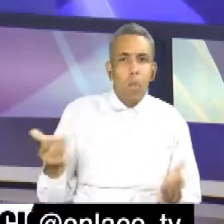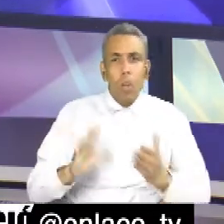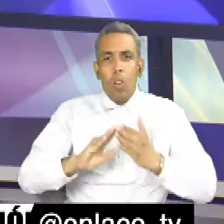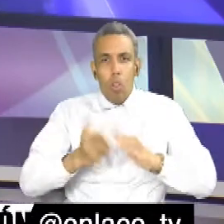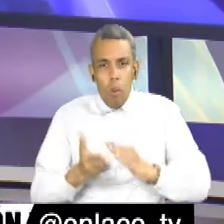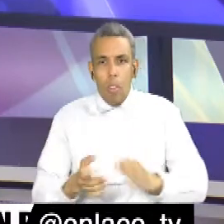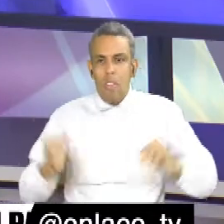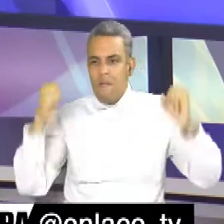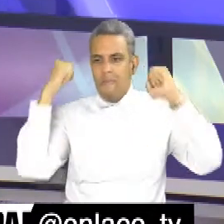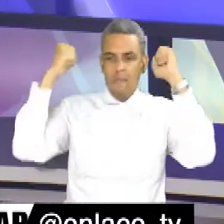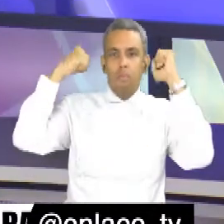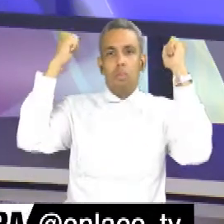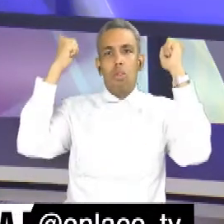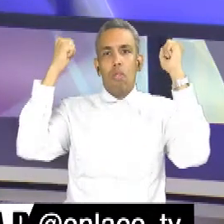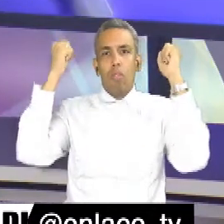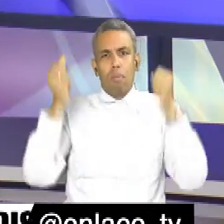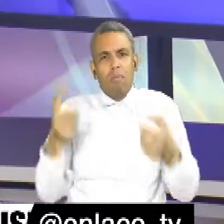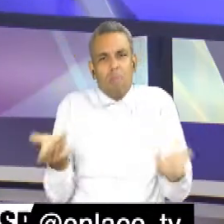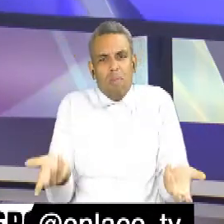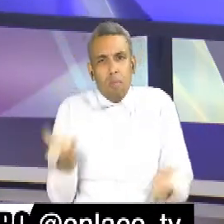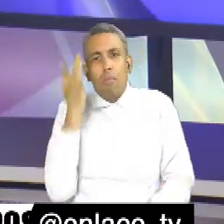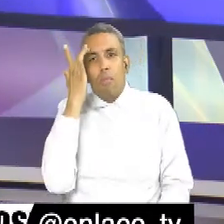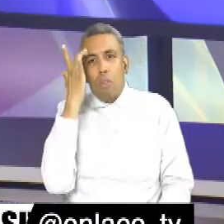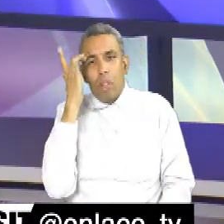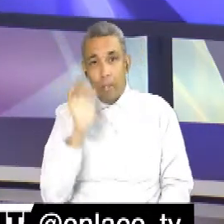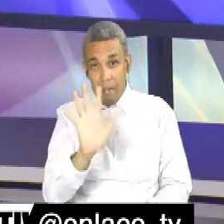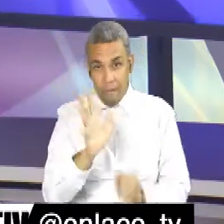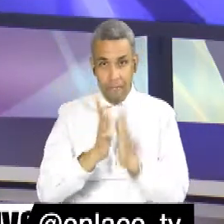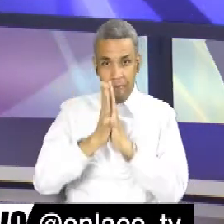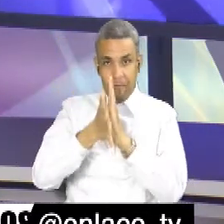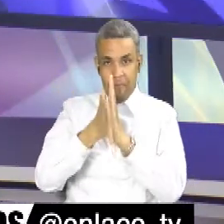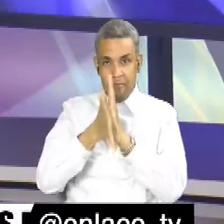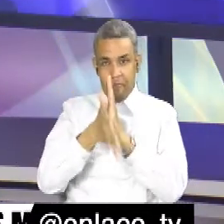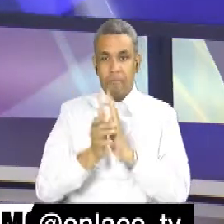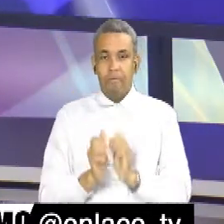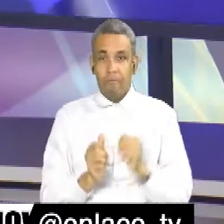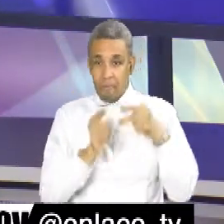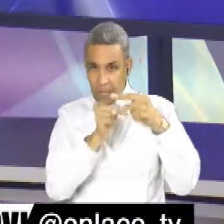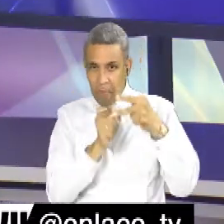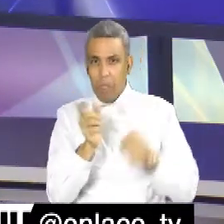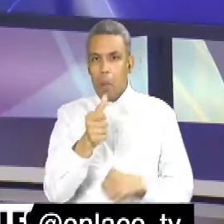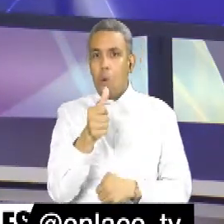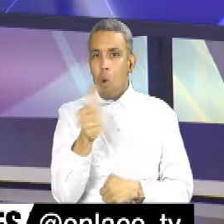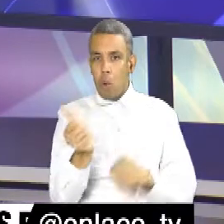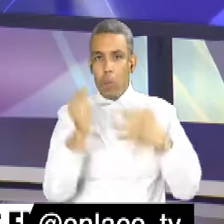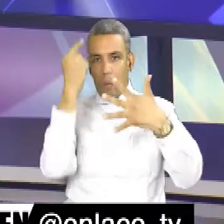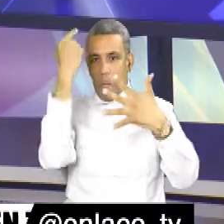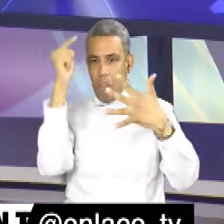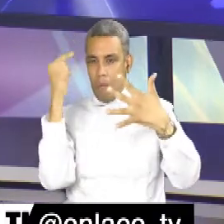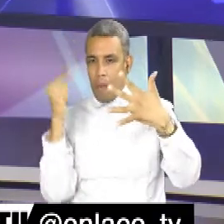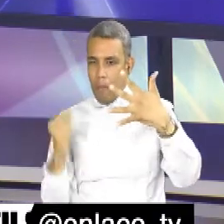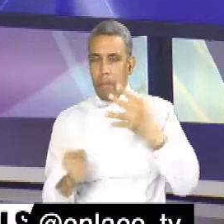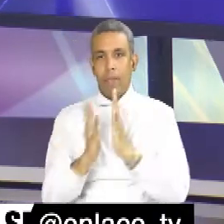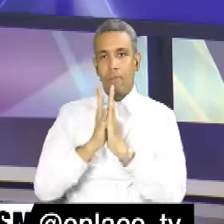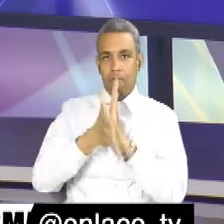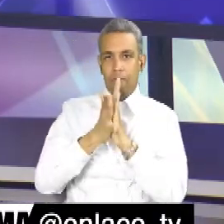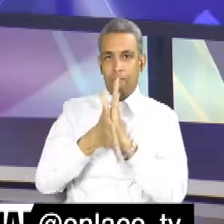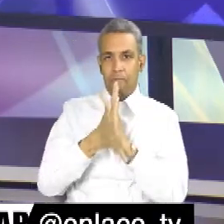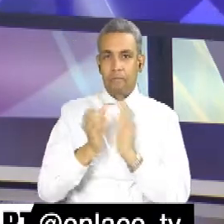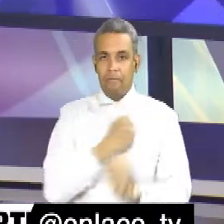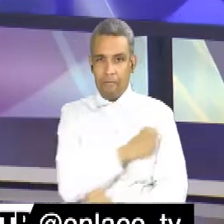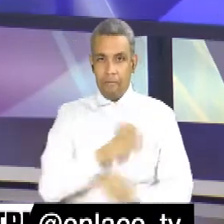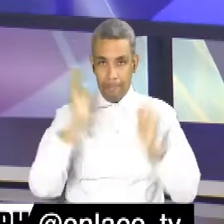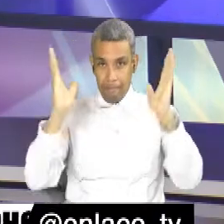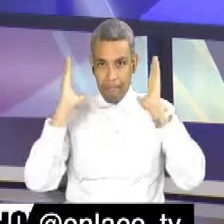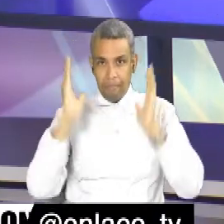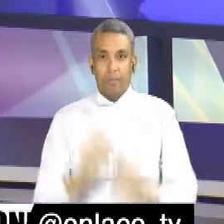bloqueando este ejercicio que realiza Ecopetrol con las comunidades en estos sitios. Estas y otras informaciones de Enlace